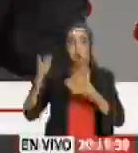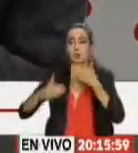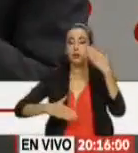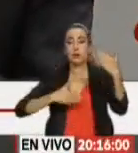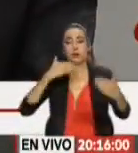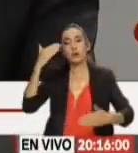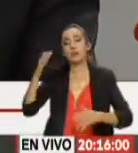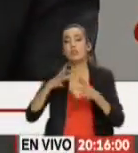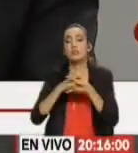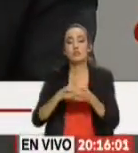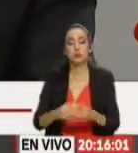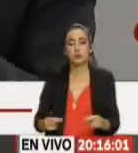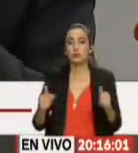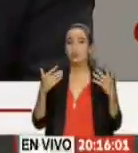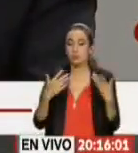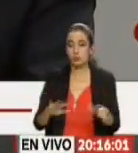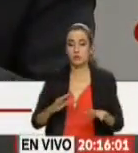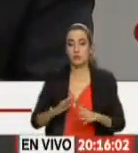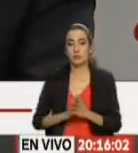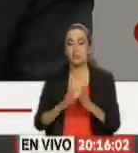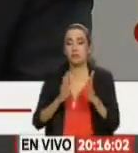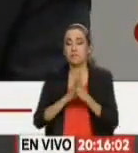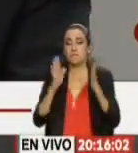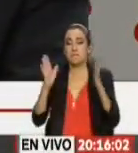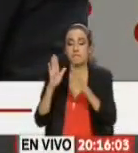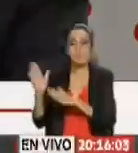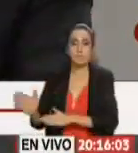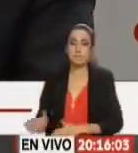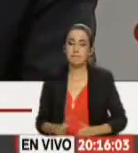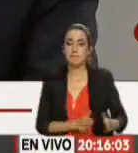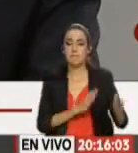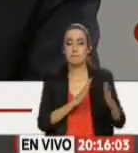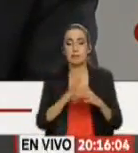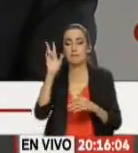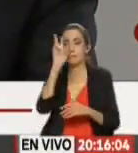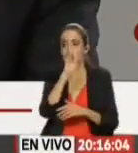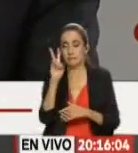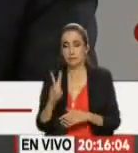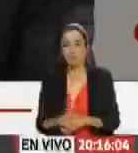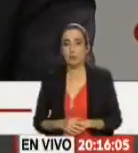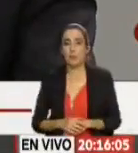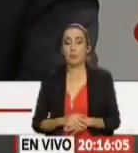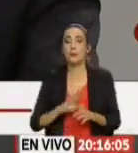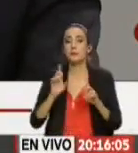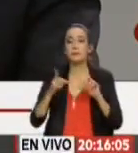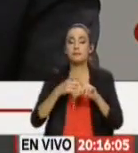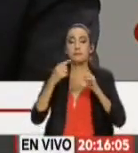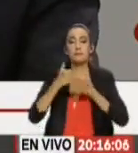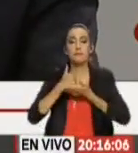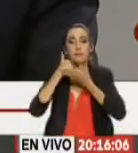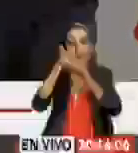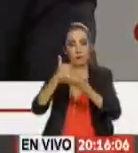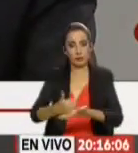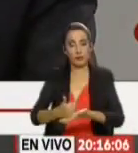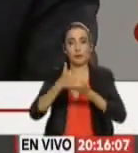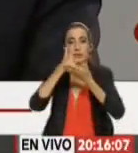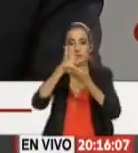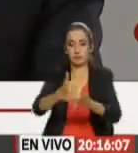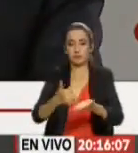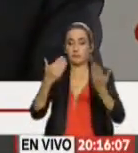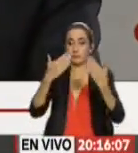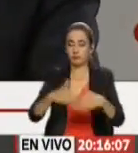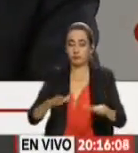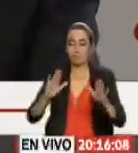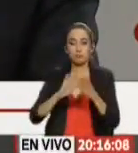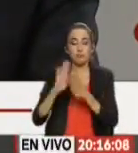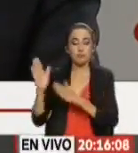manera, soluciones a la grave tragedia que afecta a Venezuela. Lo primero, la ayuda humanitaria. Ajá. La ayuda humanitaria que ya